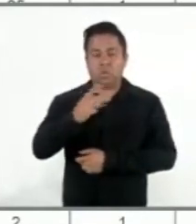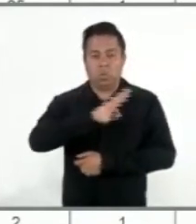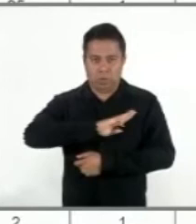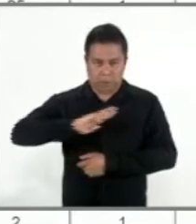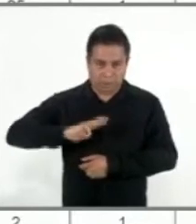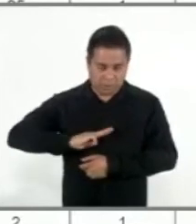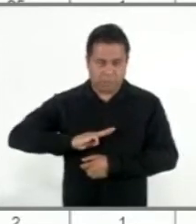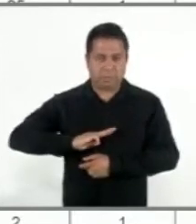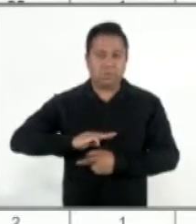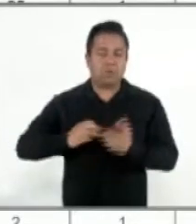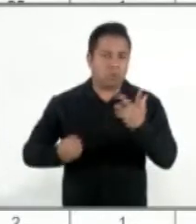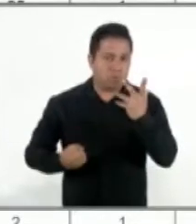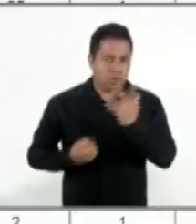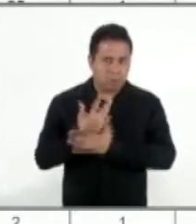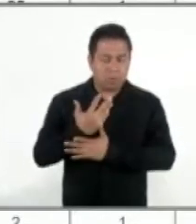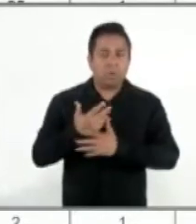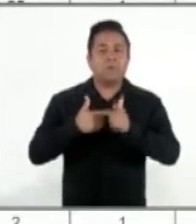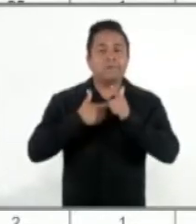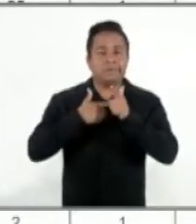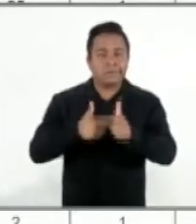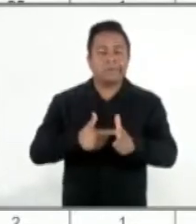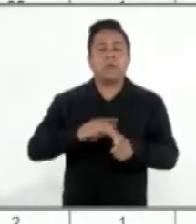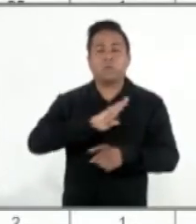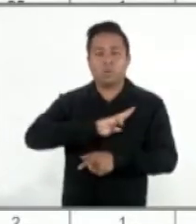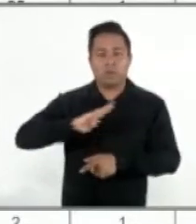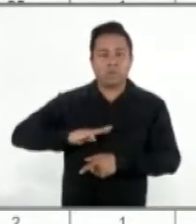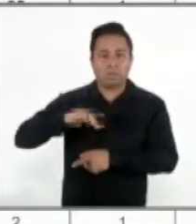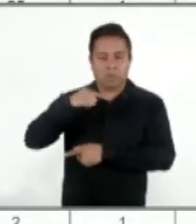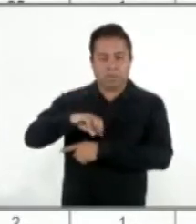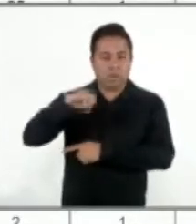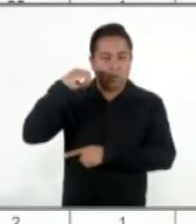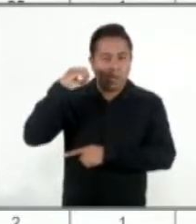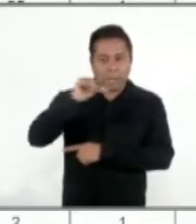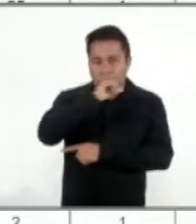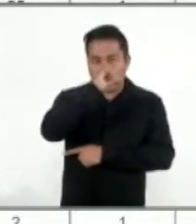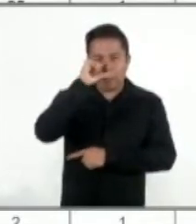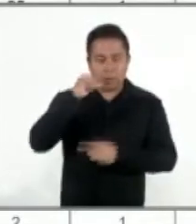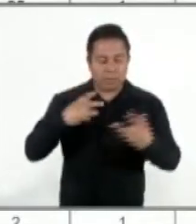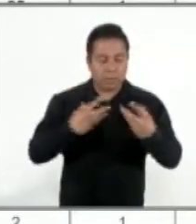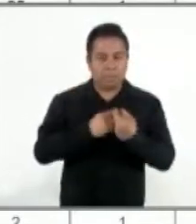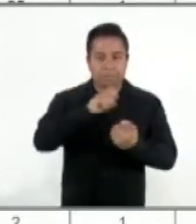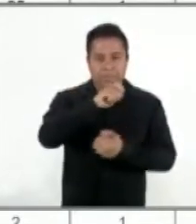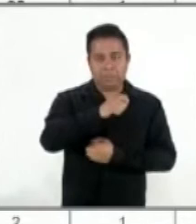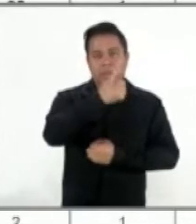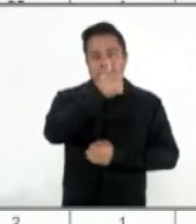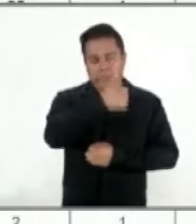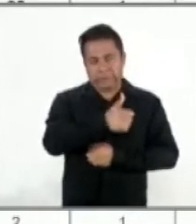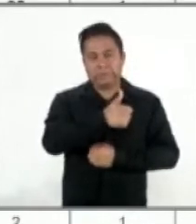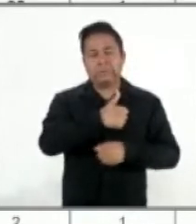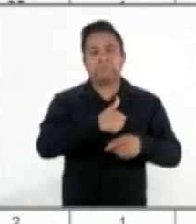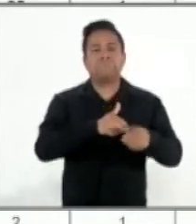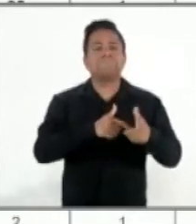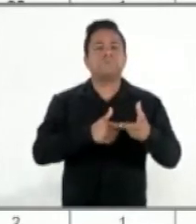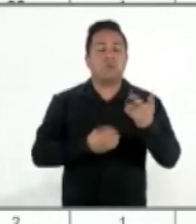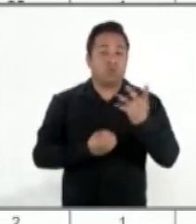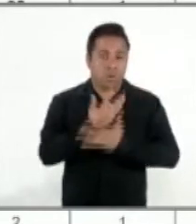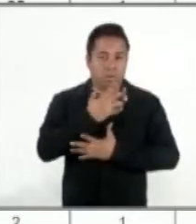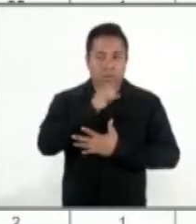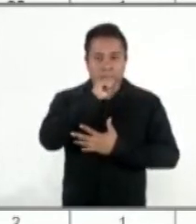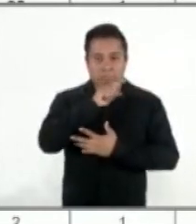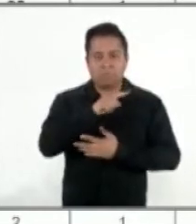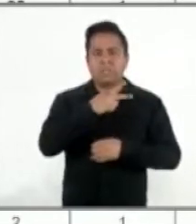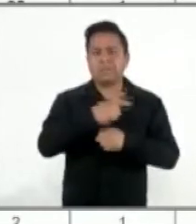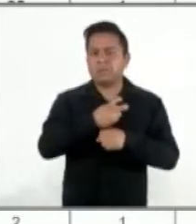nuevos continúa el municipio de oaxaca de juárez con 26 casos seguido del